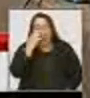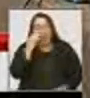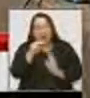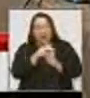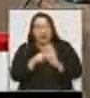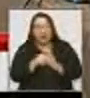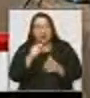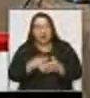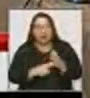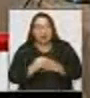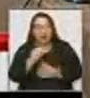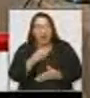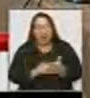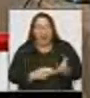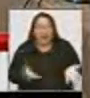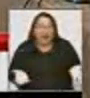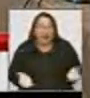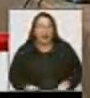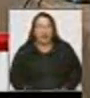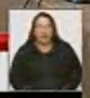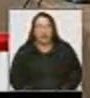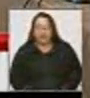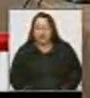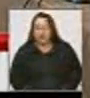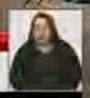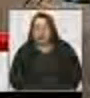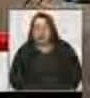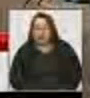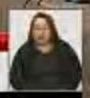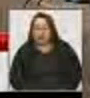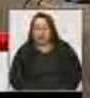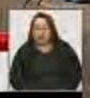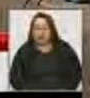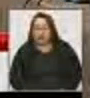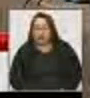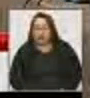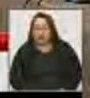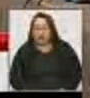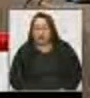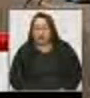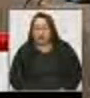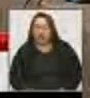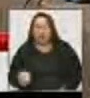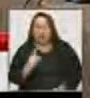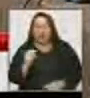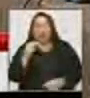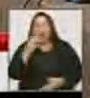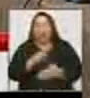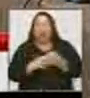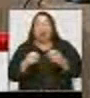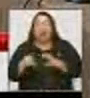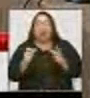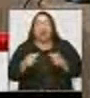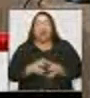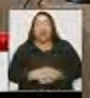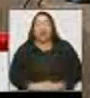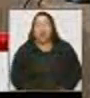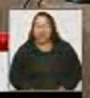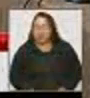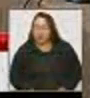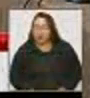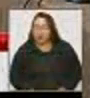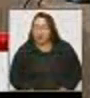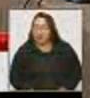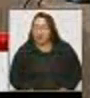La norma debe ser para que tenga planilla. Si no se hace en planilla, ¿cómo haces el control? Es muy